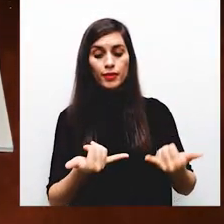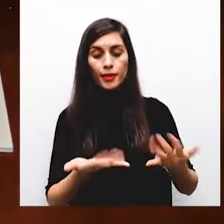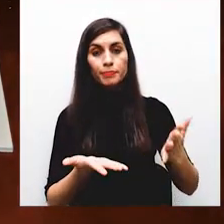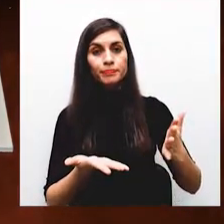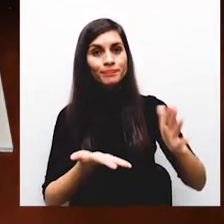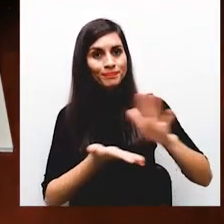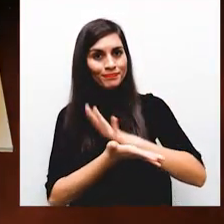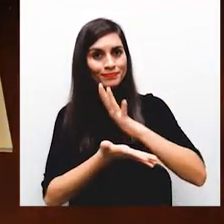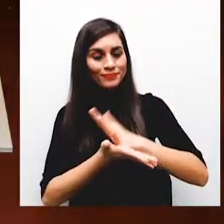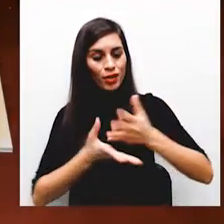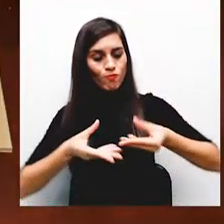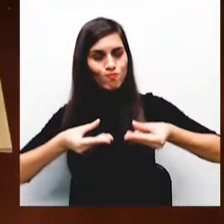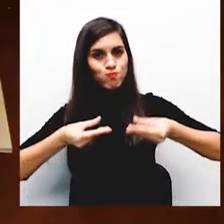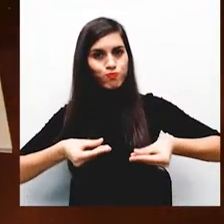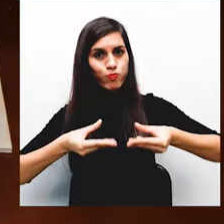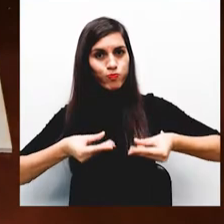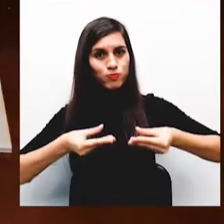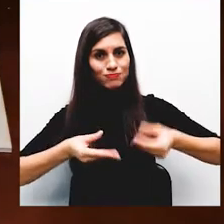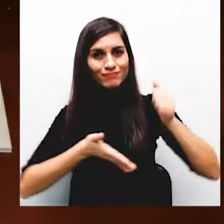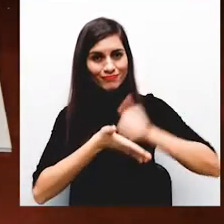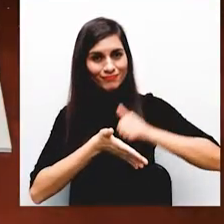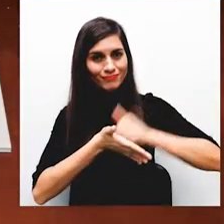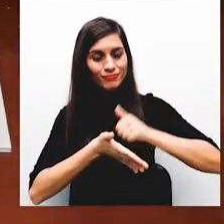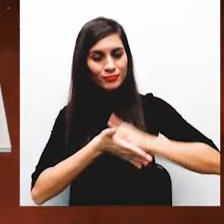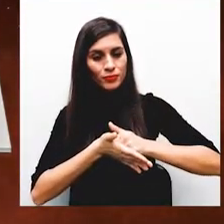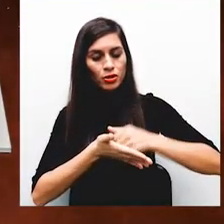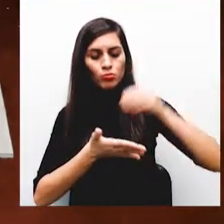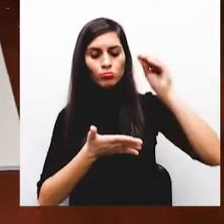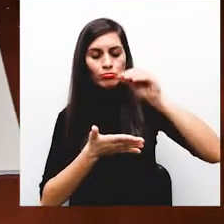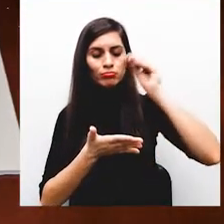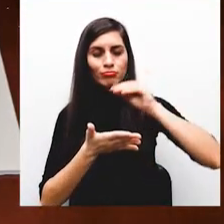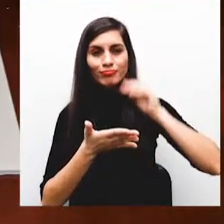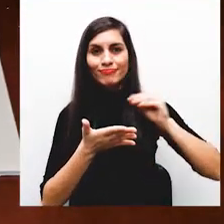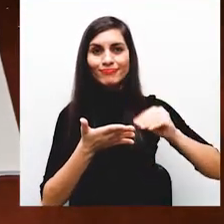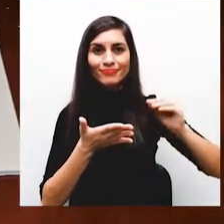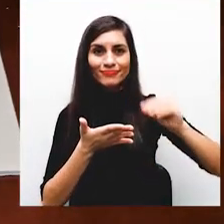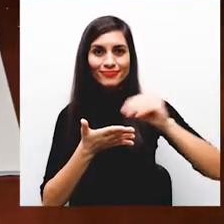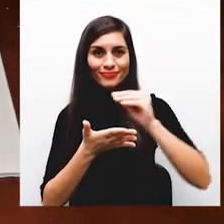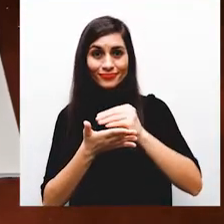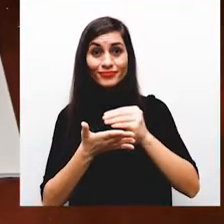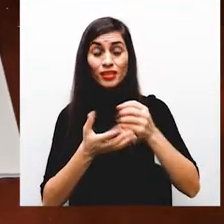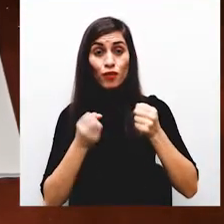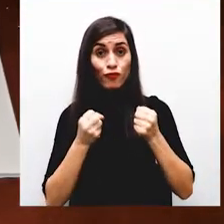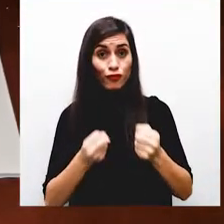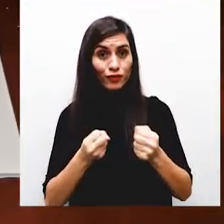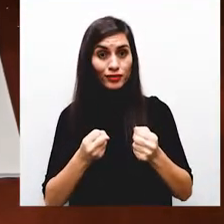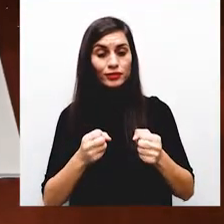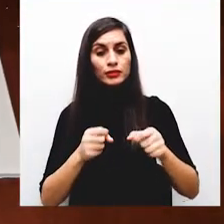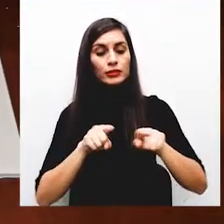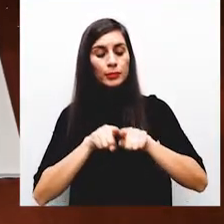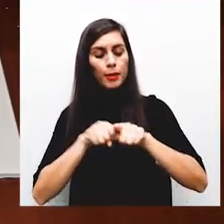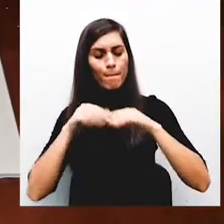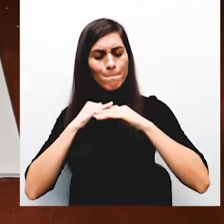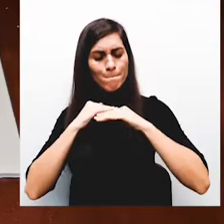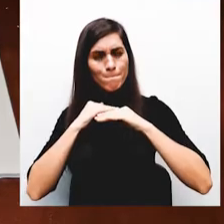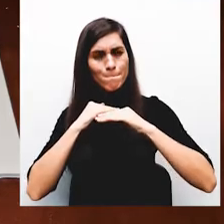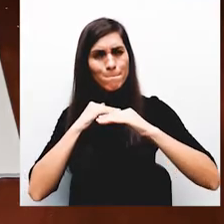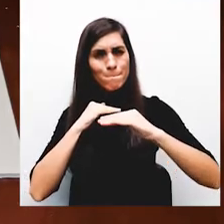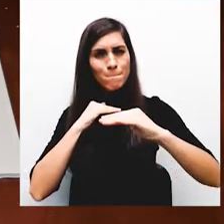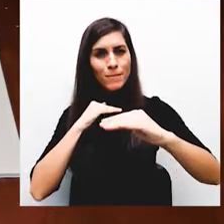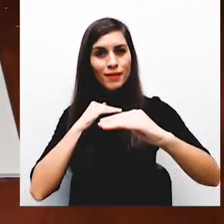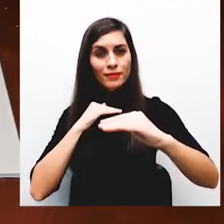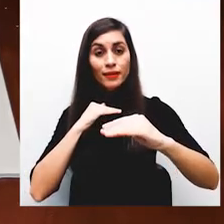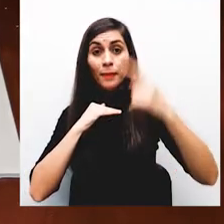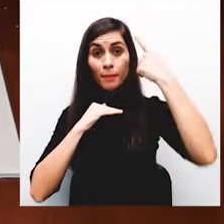cartón de ilustración, es una base sólida para que resista todo el material que le vamos a pegar encima. Necesita estar muy